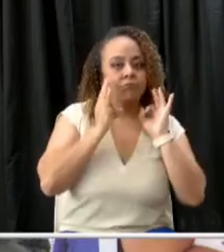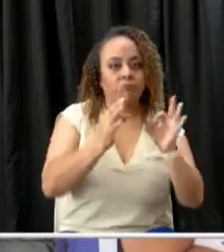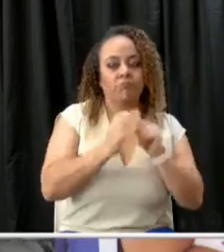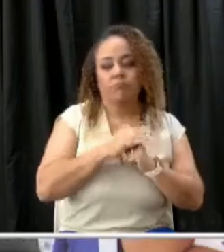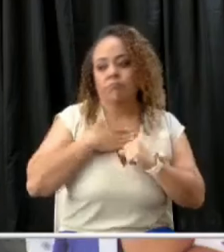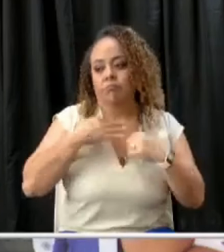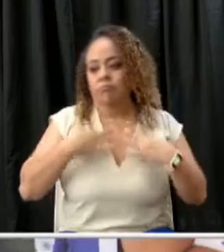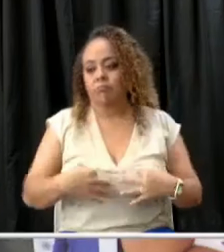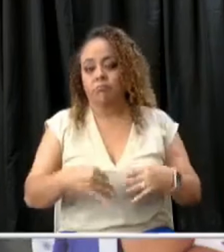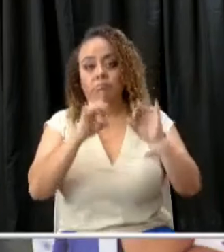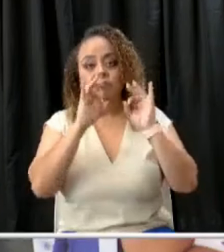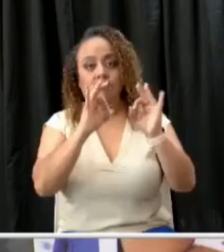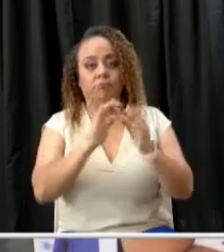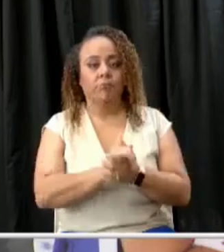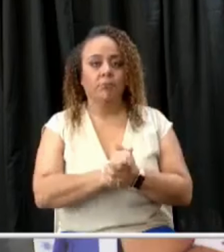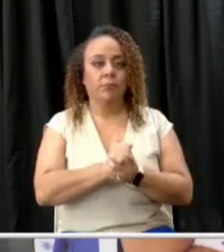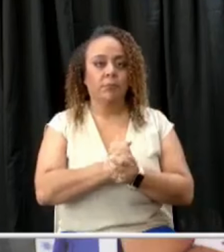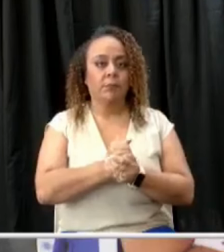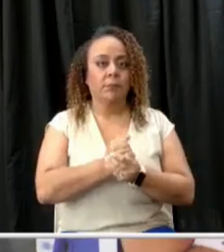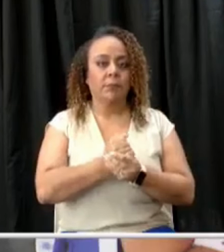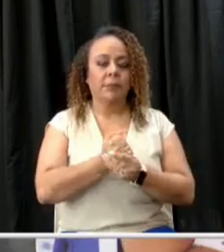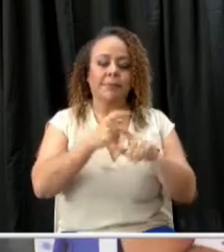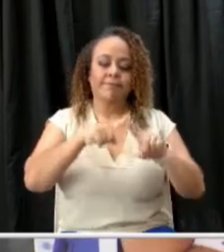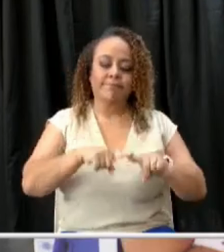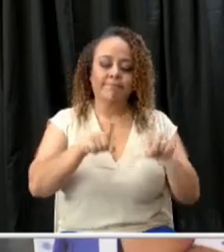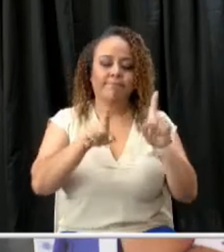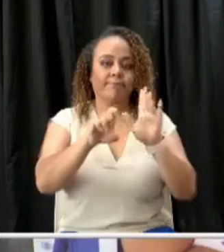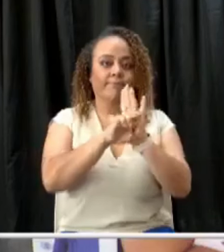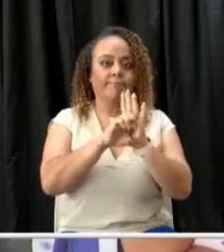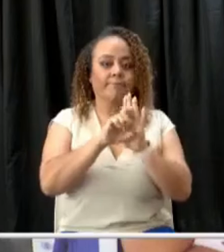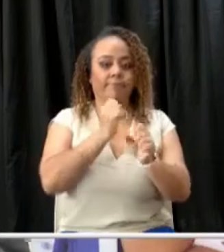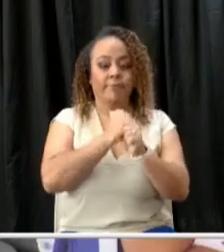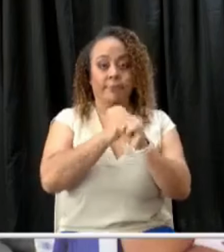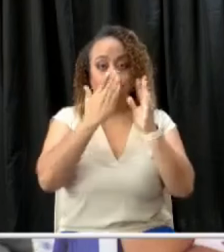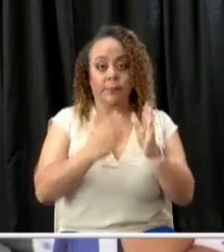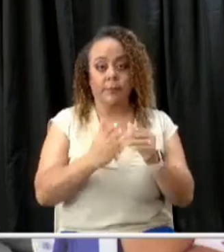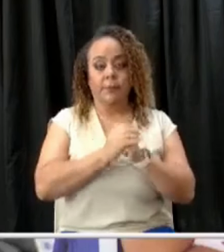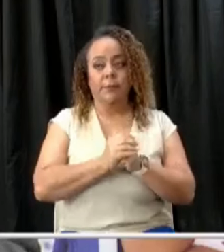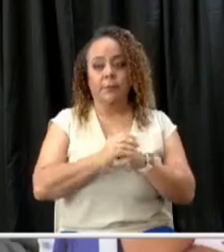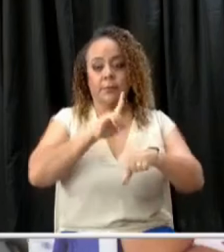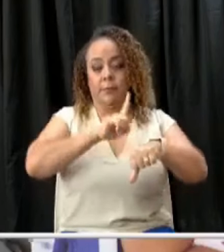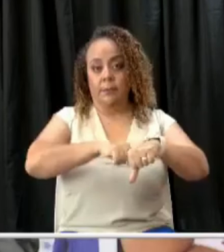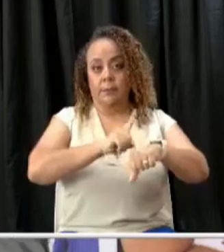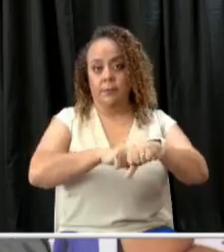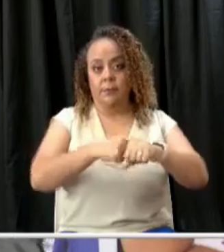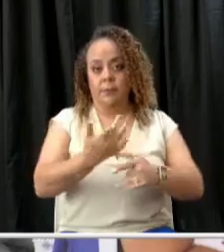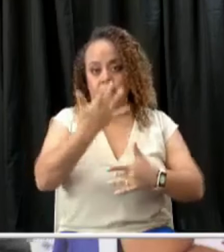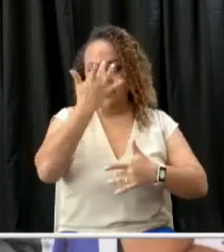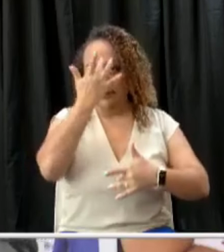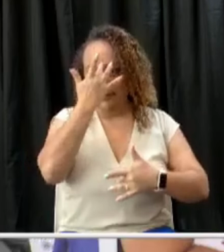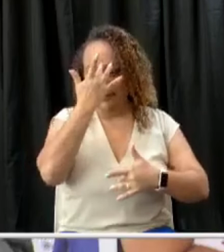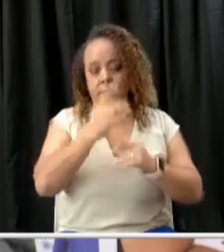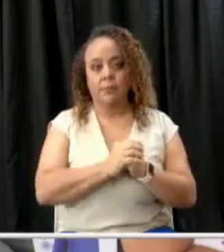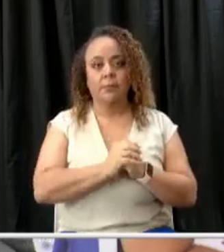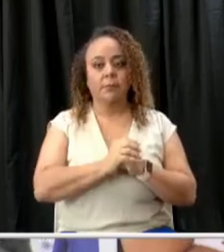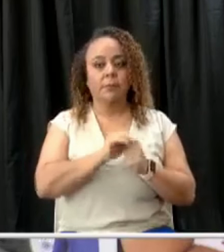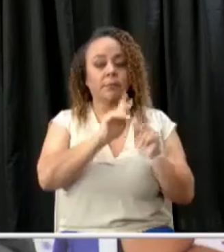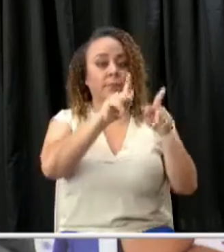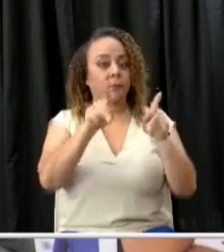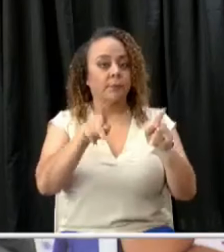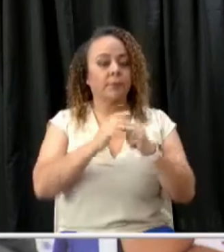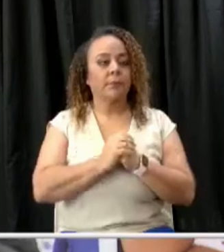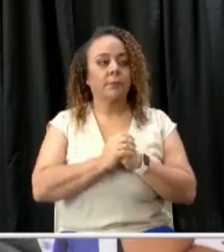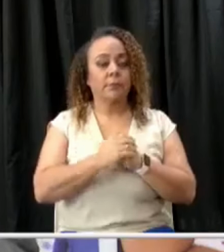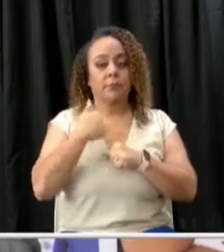estado físico está bien. Es muy diferente, por ejemplo, a un trabajador que esté pasando por un periodo de enfermedad. Una persona que está